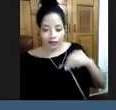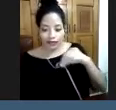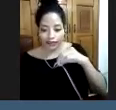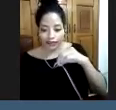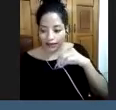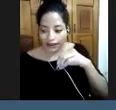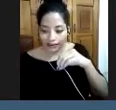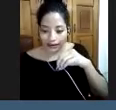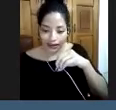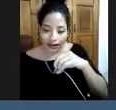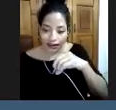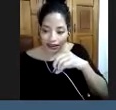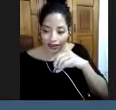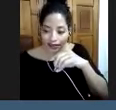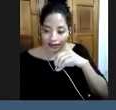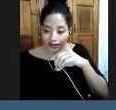Muchas gracias, Ixa.